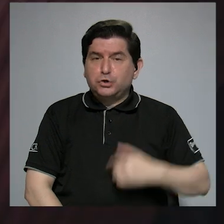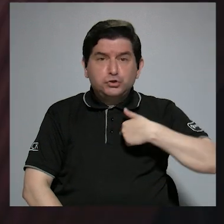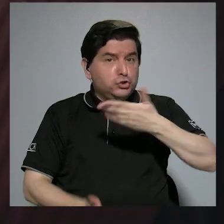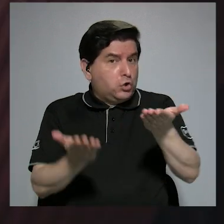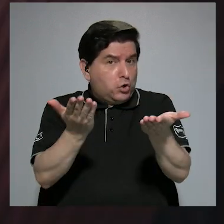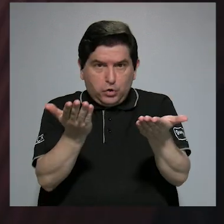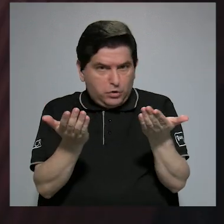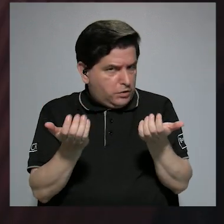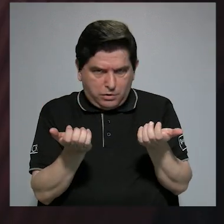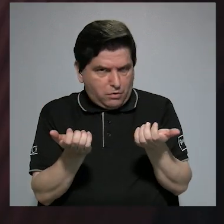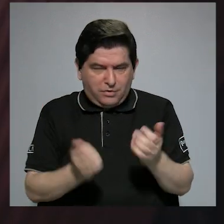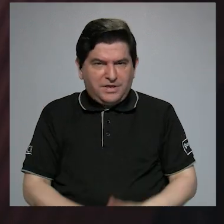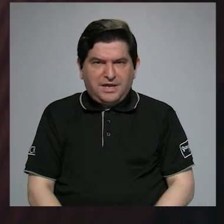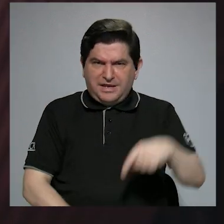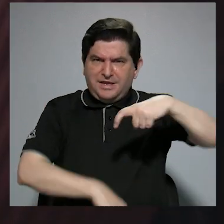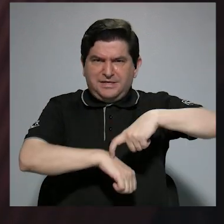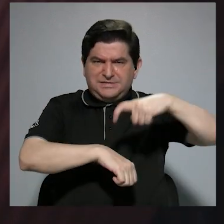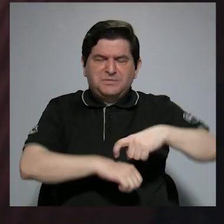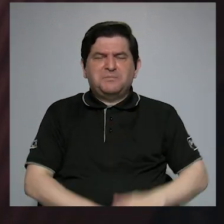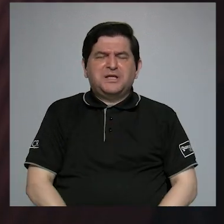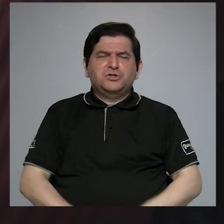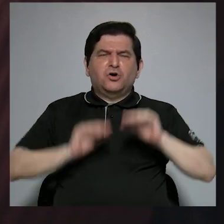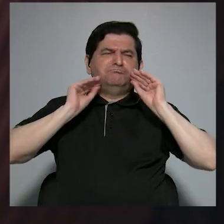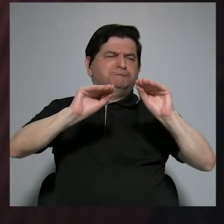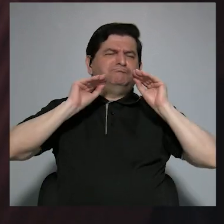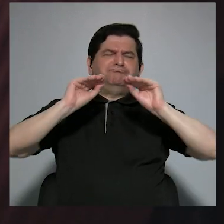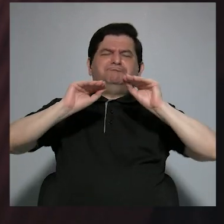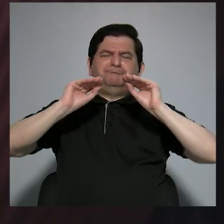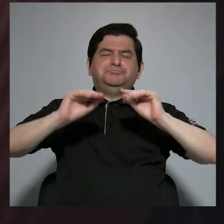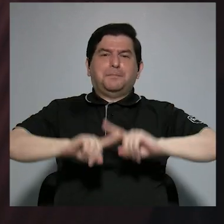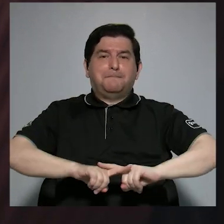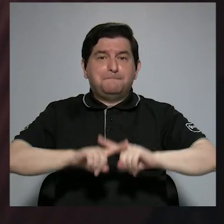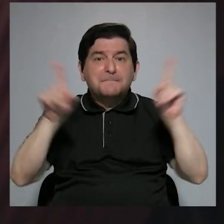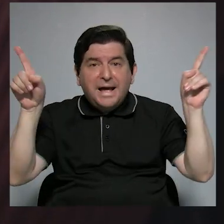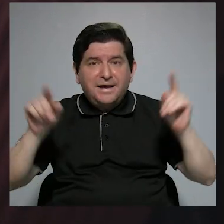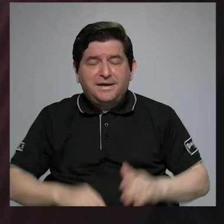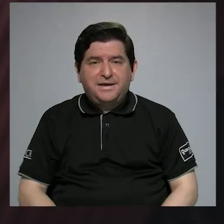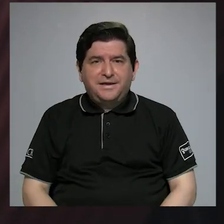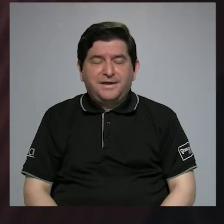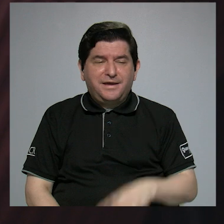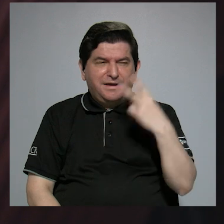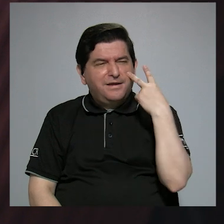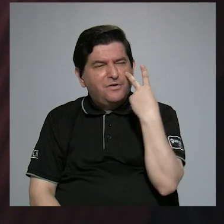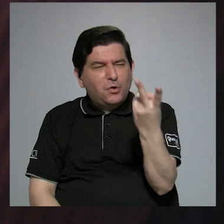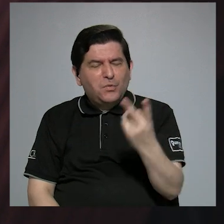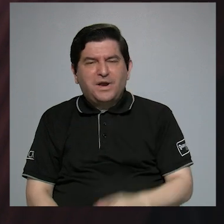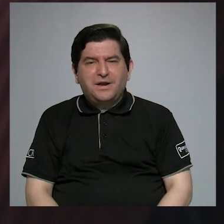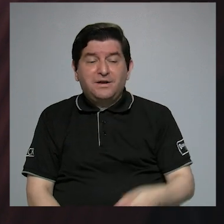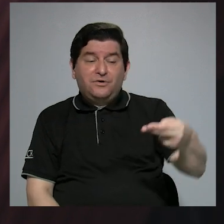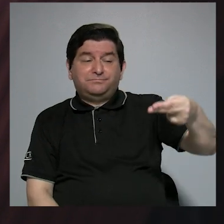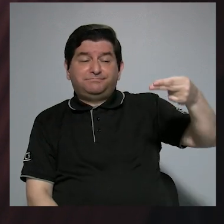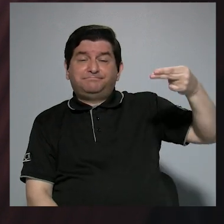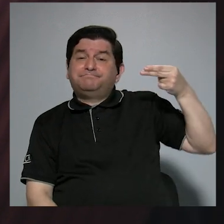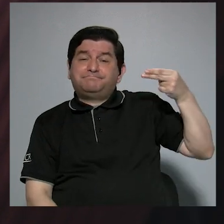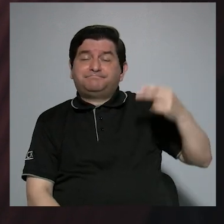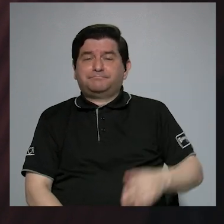¿verdad?, como ponerme aquí como a dar una clase, pero el asunto nosotros lo vemos desde la